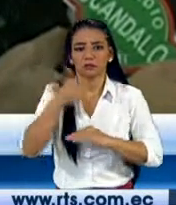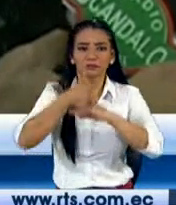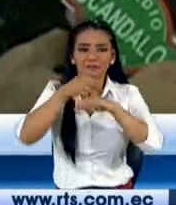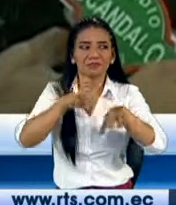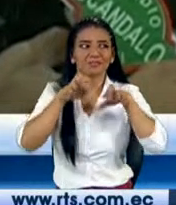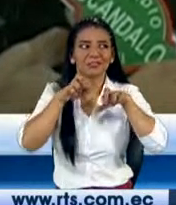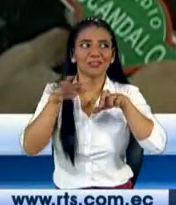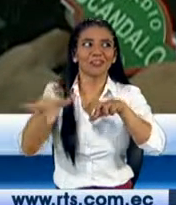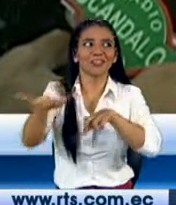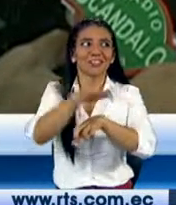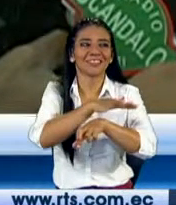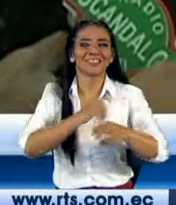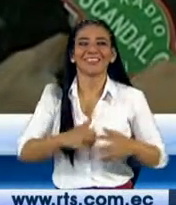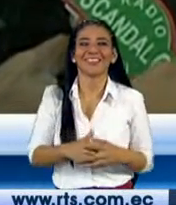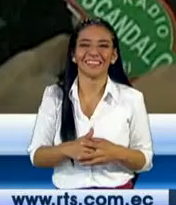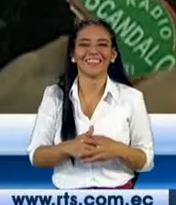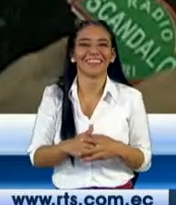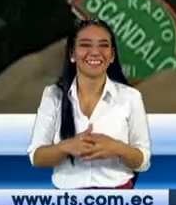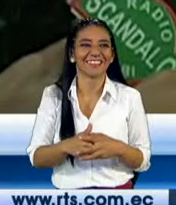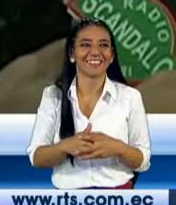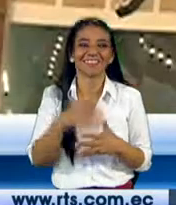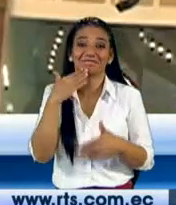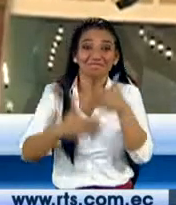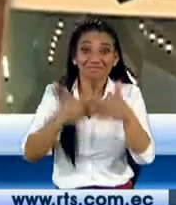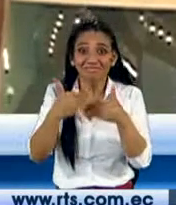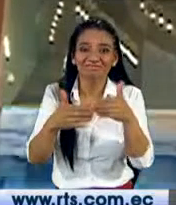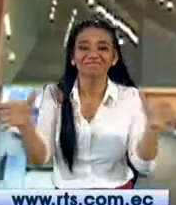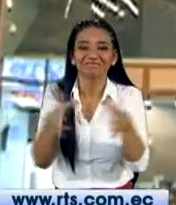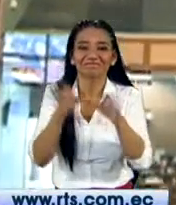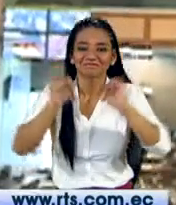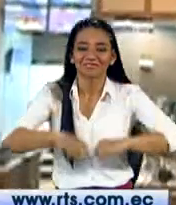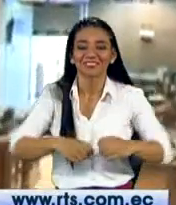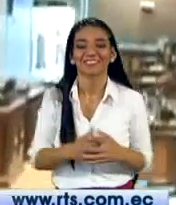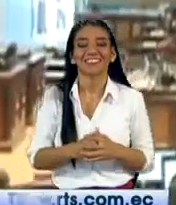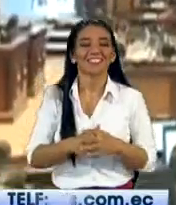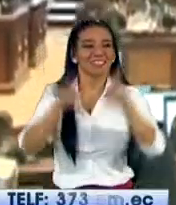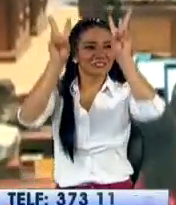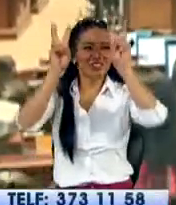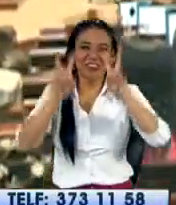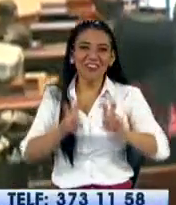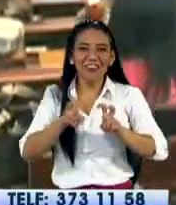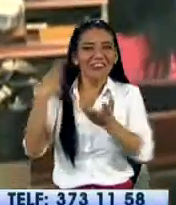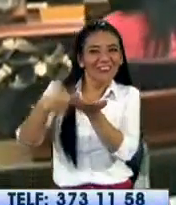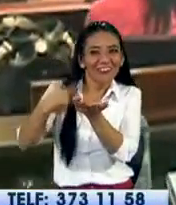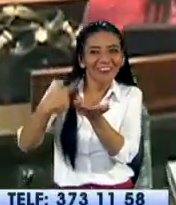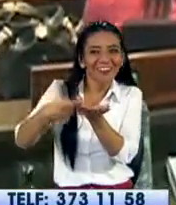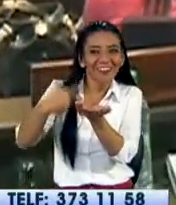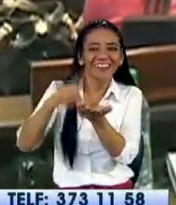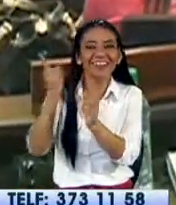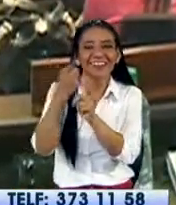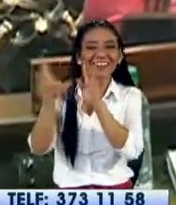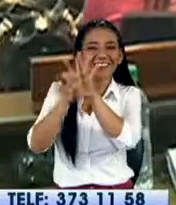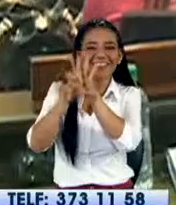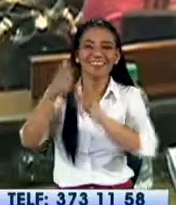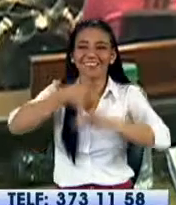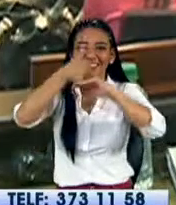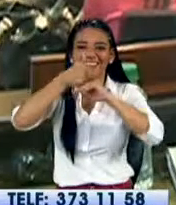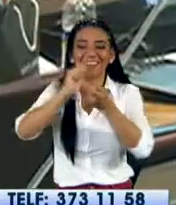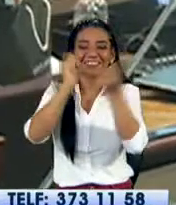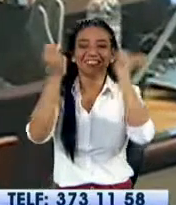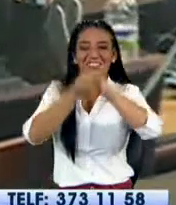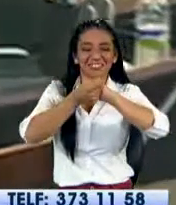no tenían autorización y ahora la ley busca ordenar eso también es parte de los temas de discusión en el primer debate del proyecto de ley orgánica reformatoria